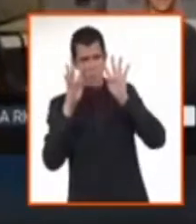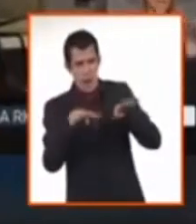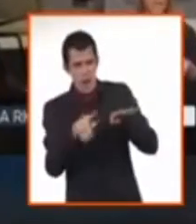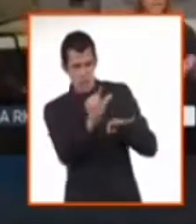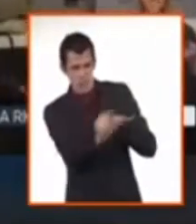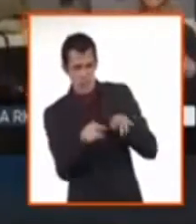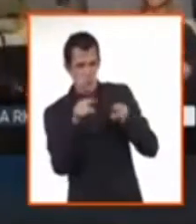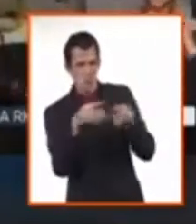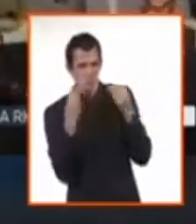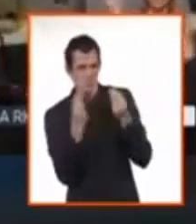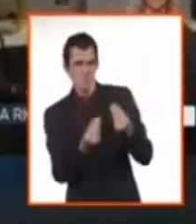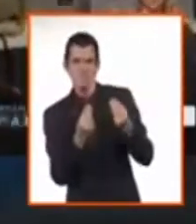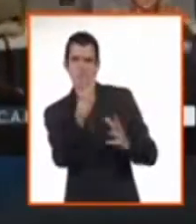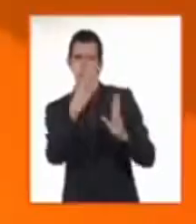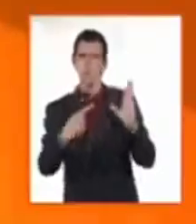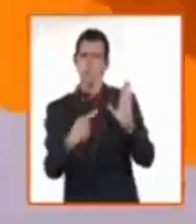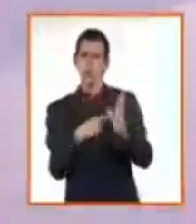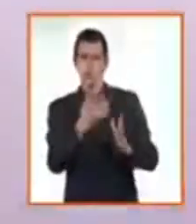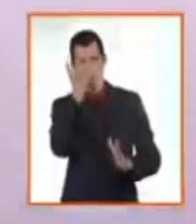bien